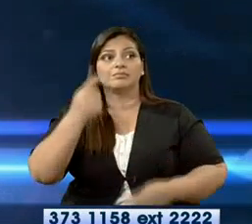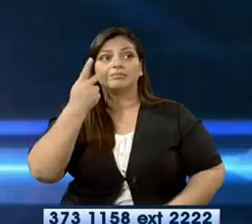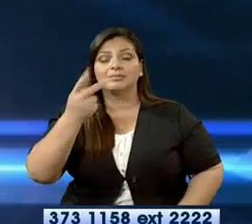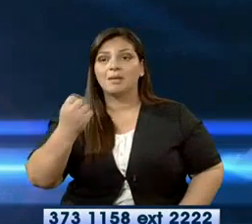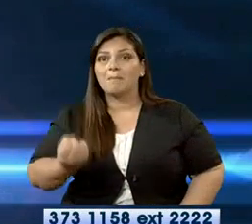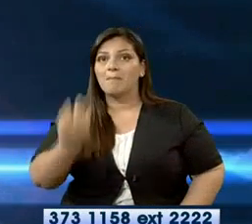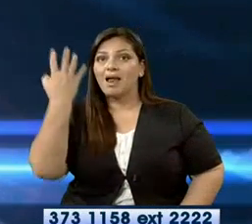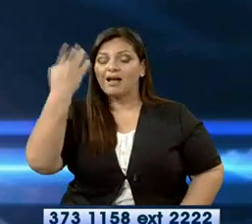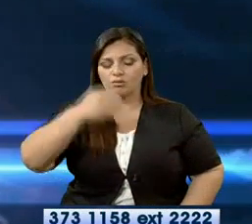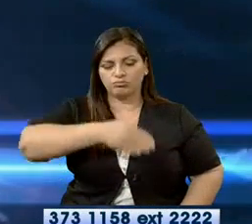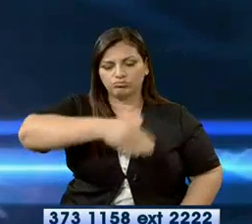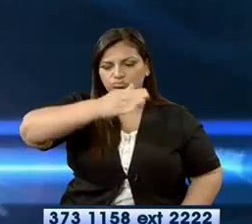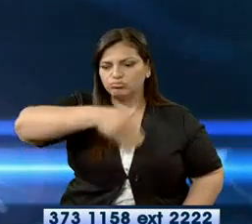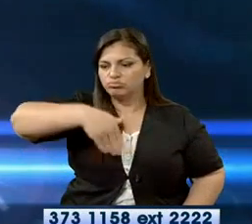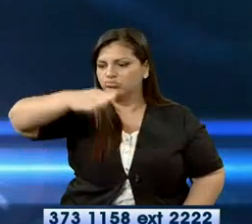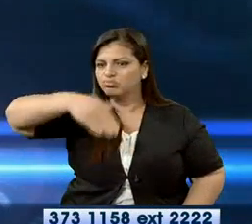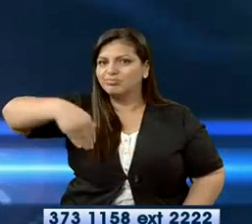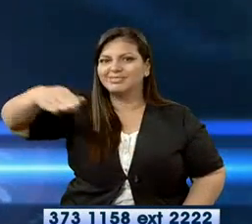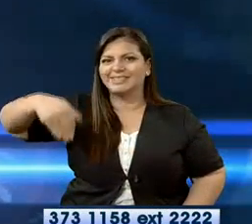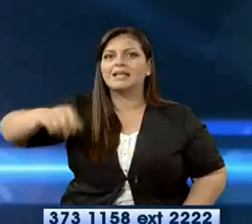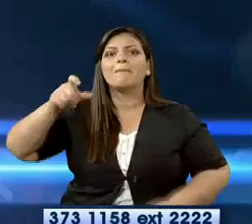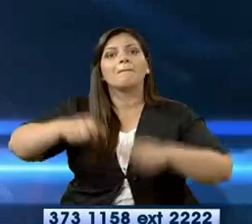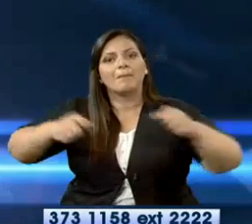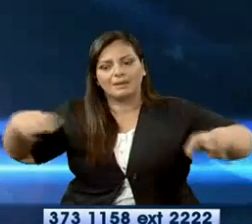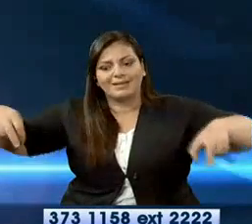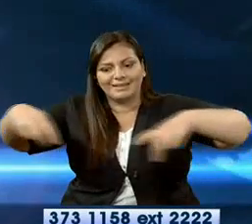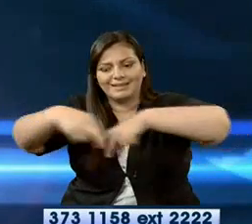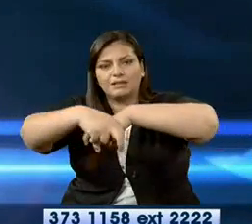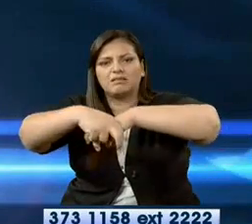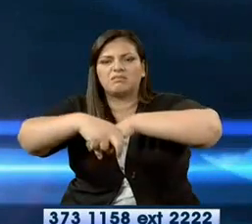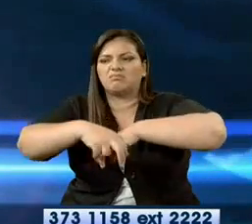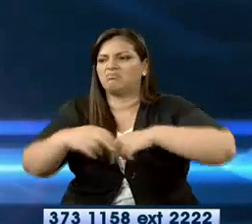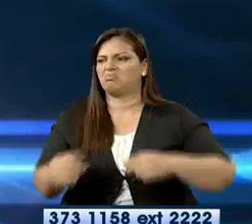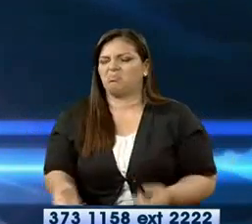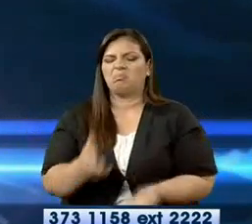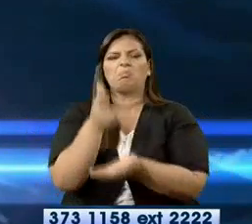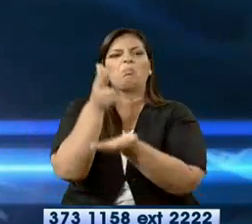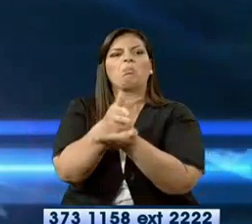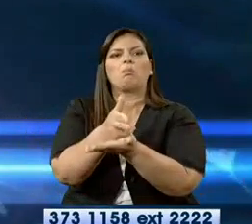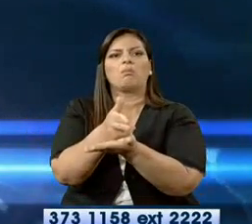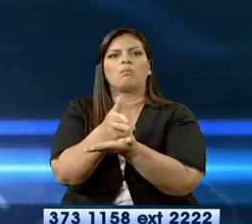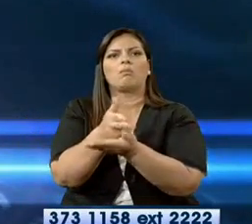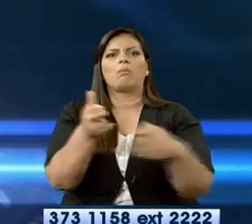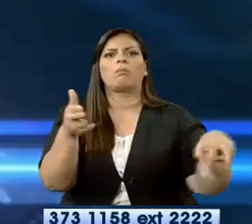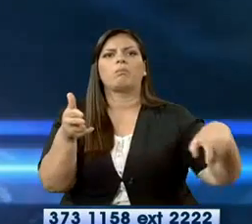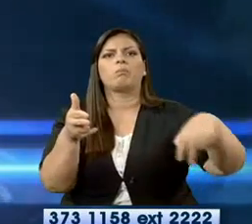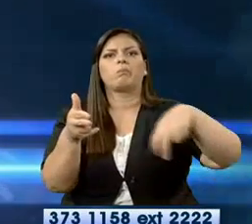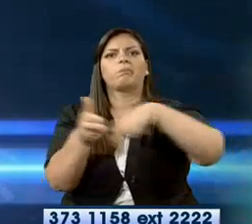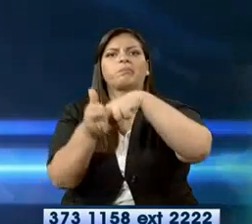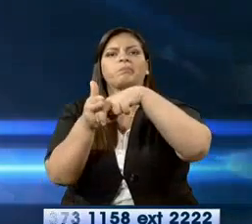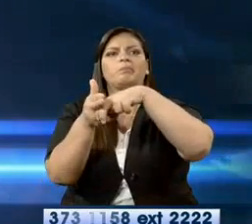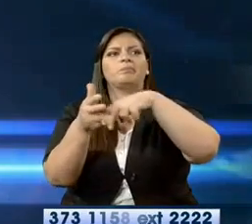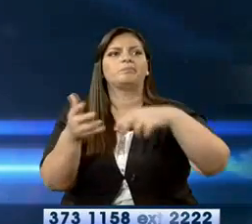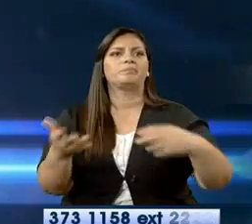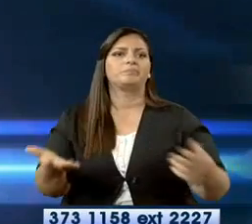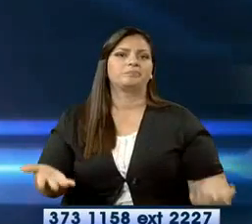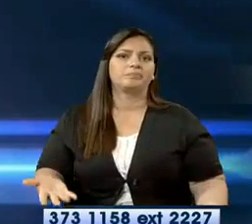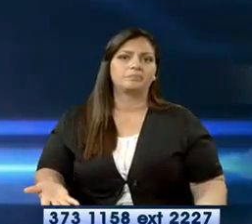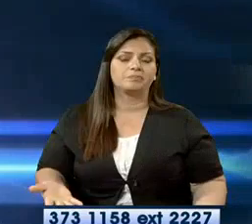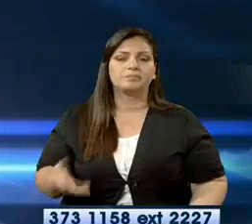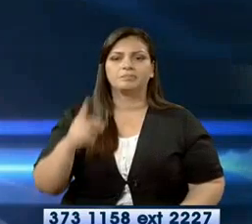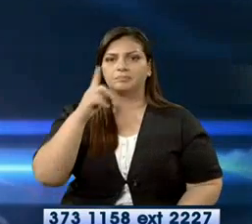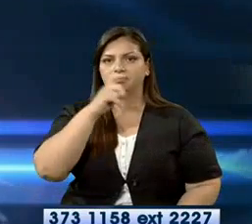Con demostración clara de nuestros televidentes. Un televidente, vea. Ahí está, en roja, pasó. Y vuelve al semáforo para